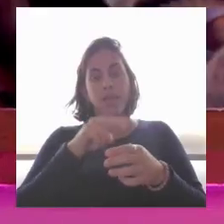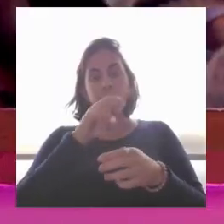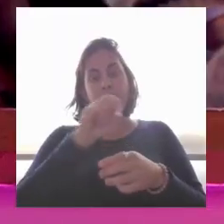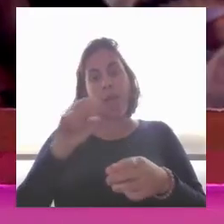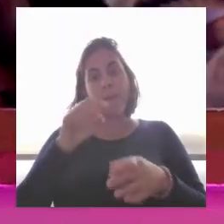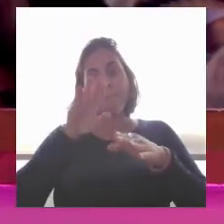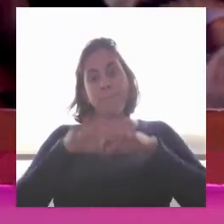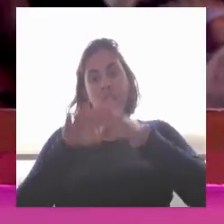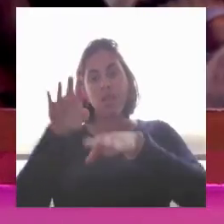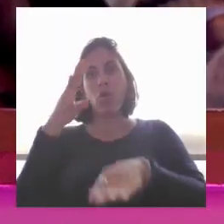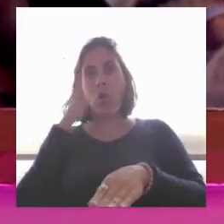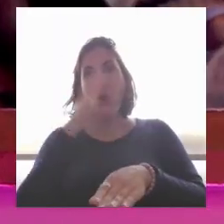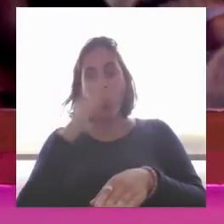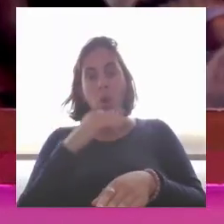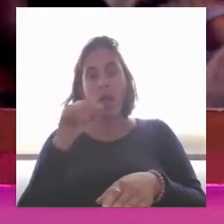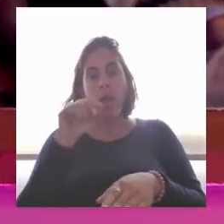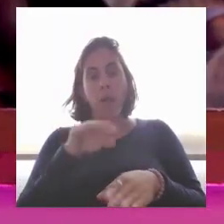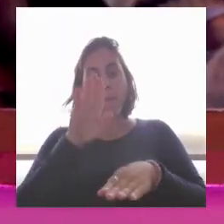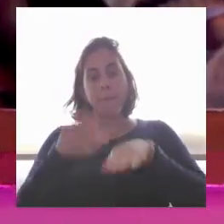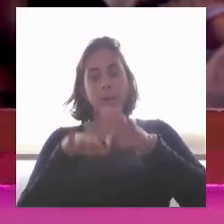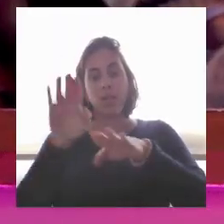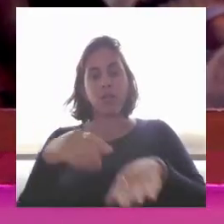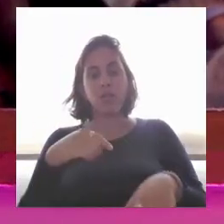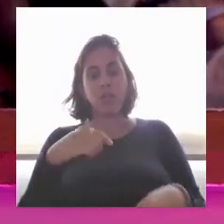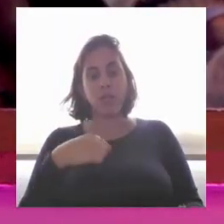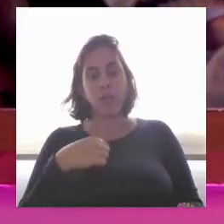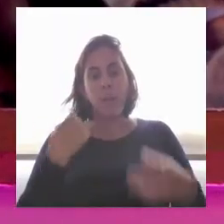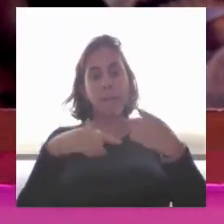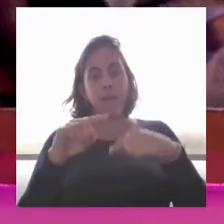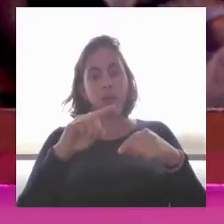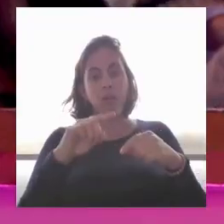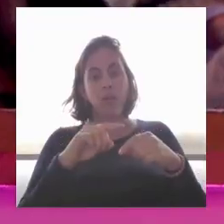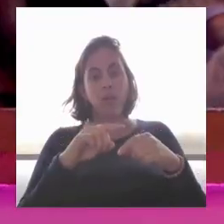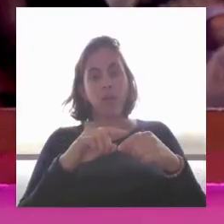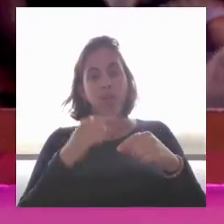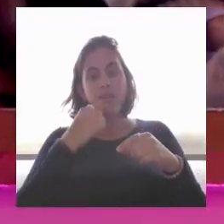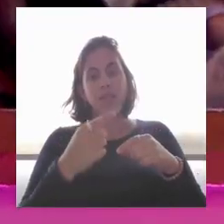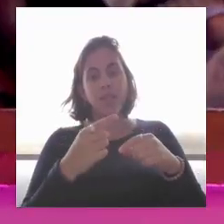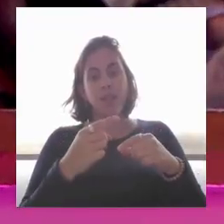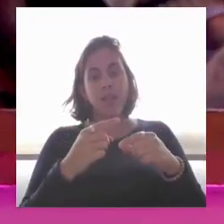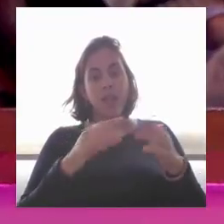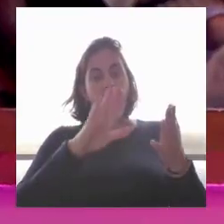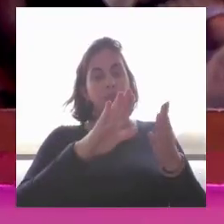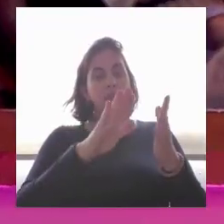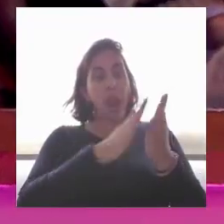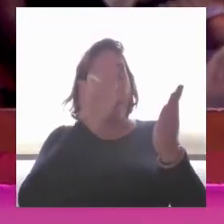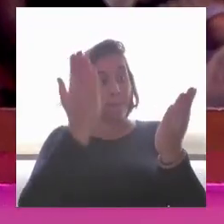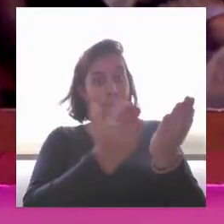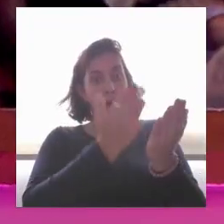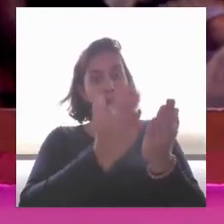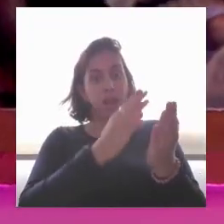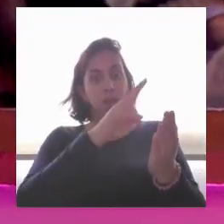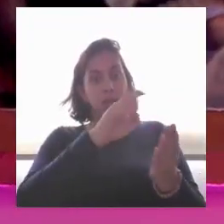acuerdo muy bien el título, soy media mala para acordarme. Pero lo cierto es que en las páginas el 100 pies tiene